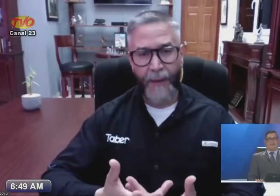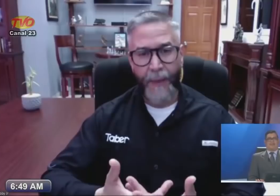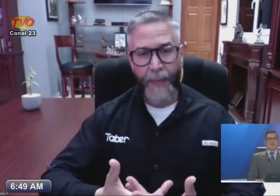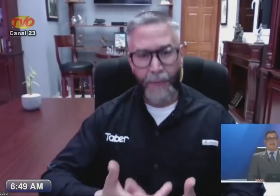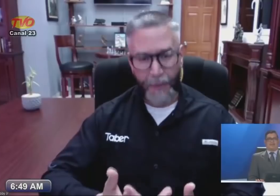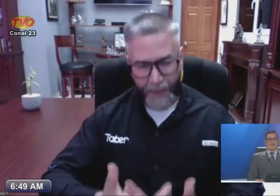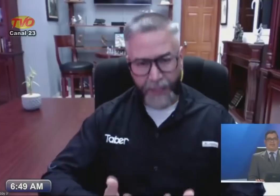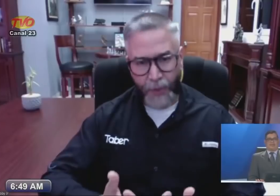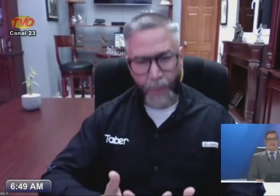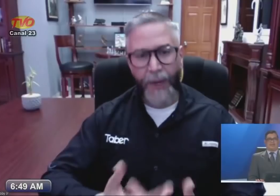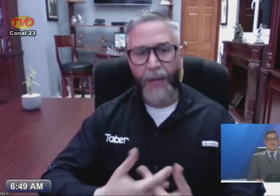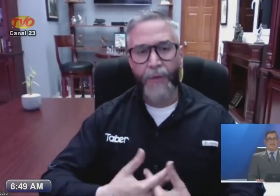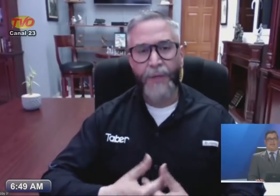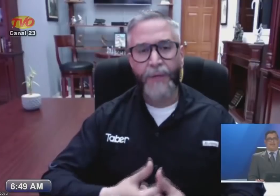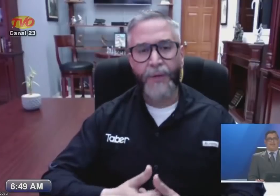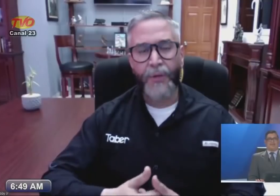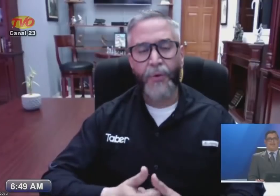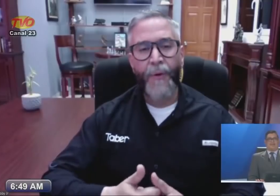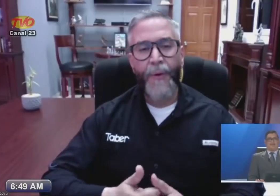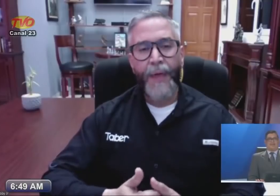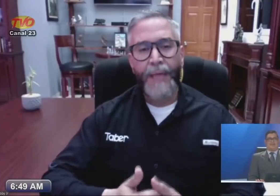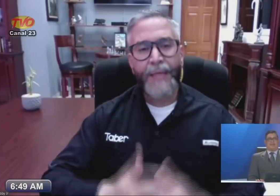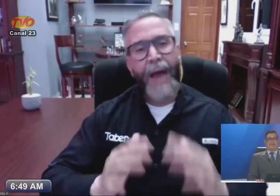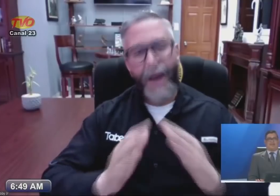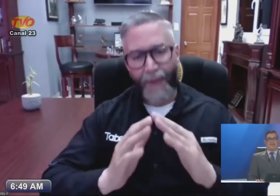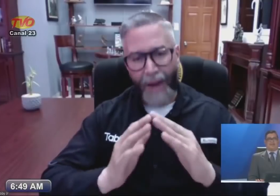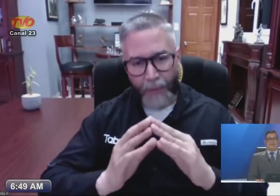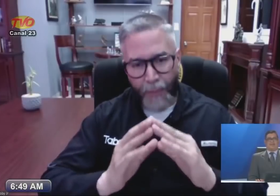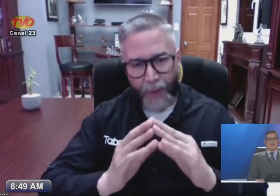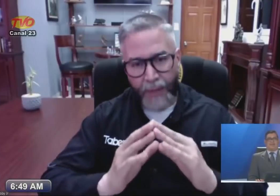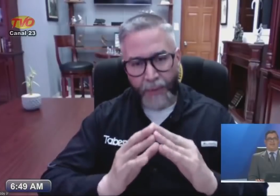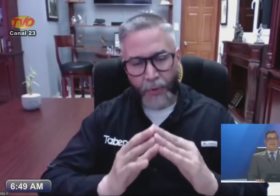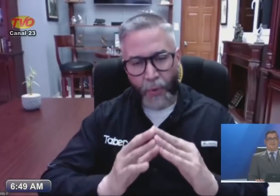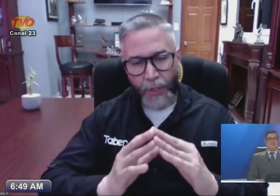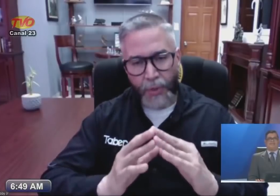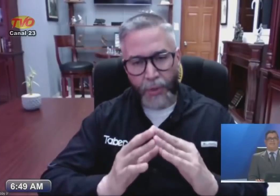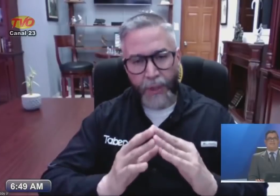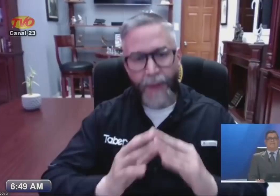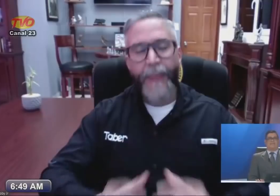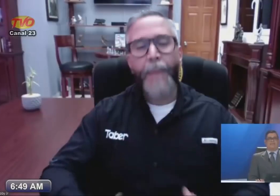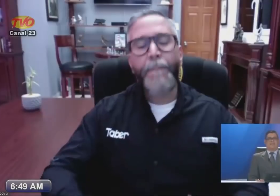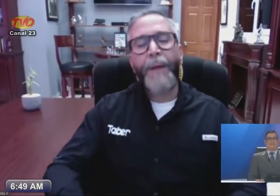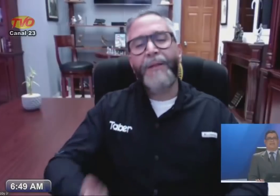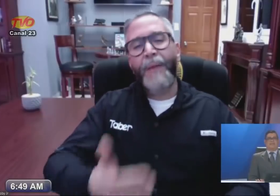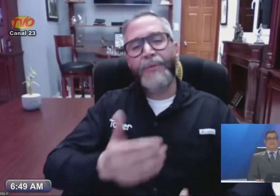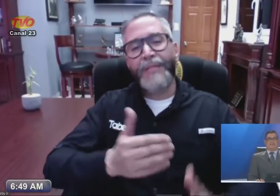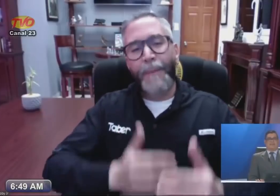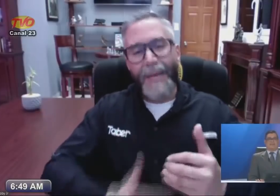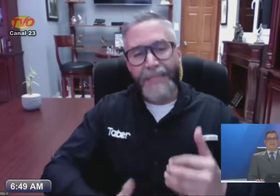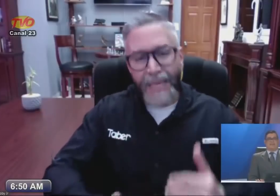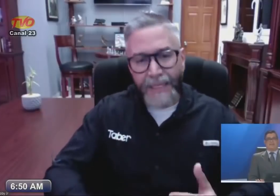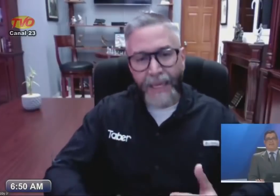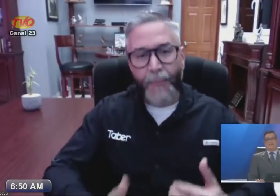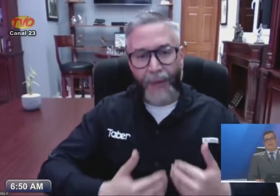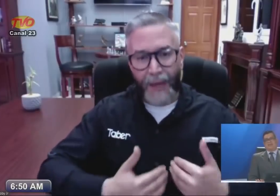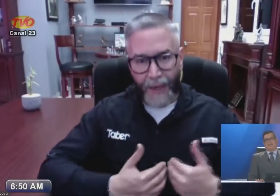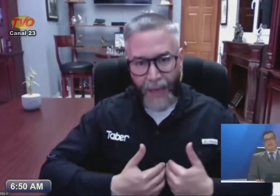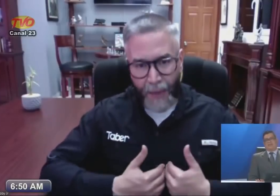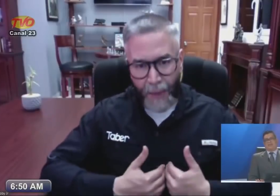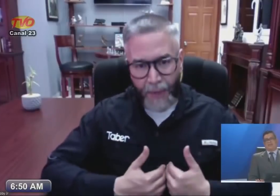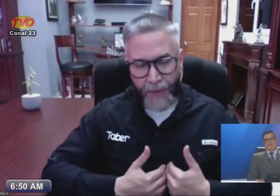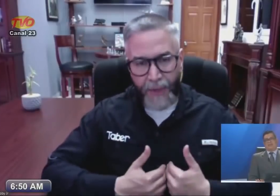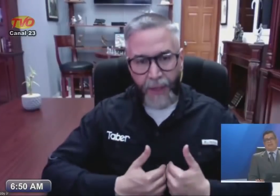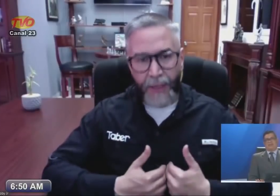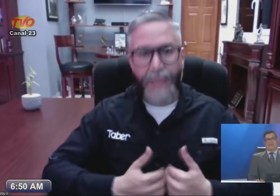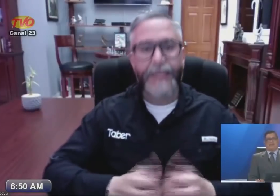felicidad mi invitación para el año 2021 es que abramos la puerta de nuestro corazón que permitamos que esa presencia pueda